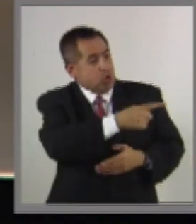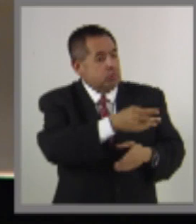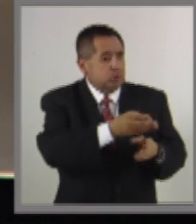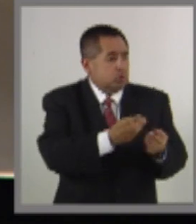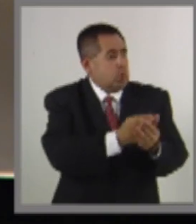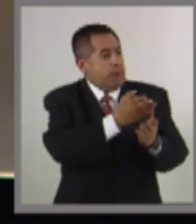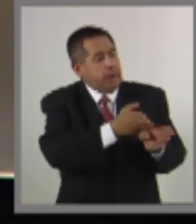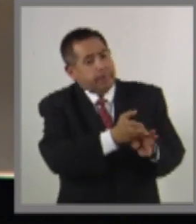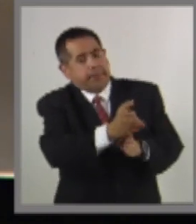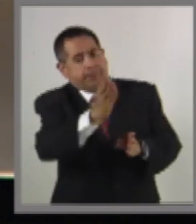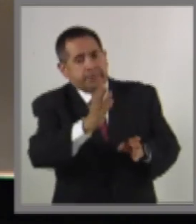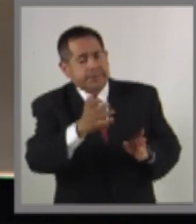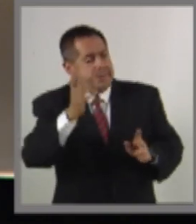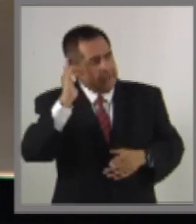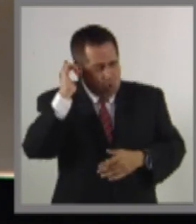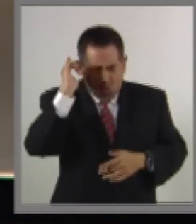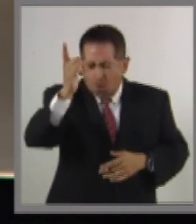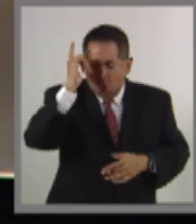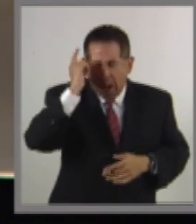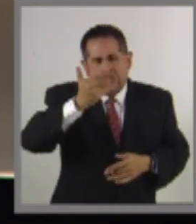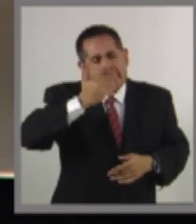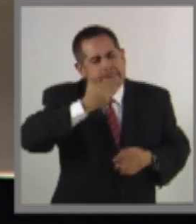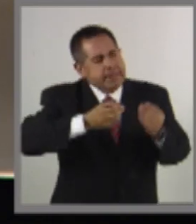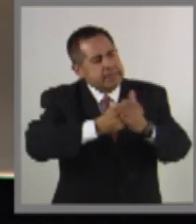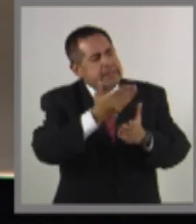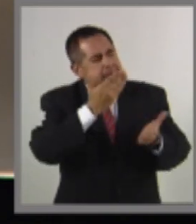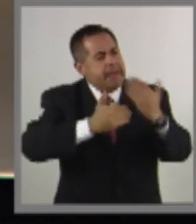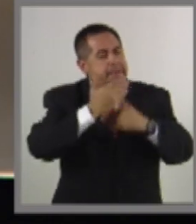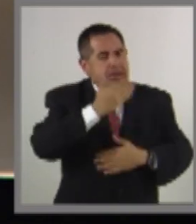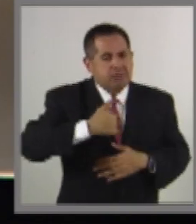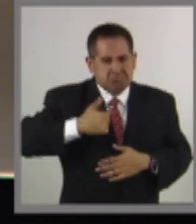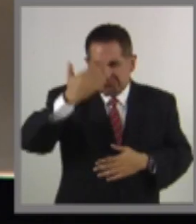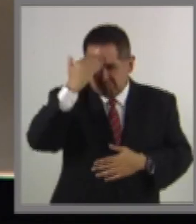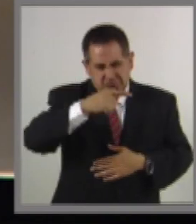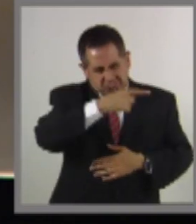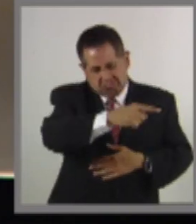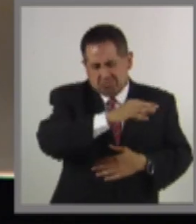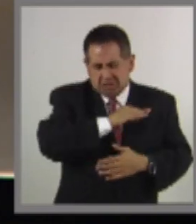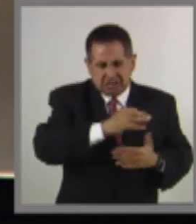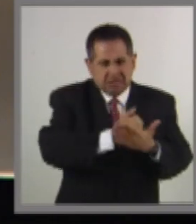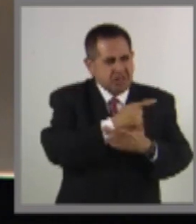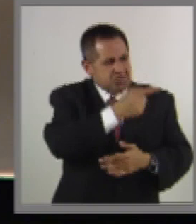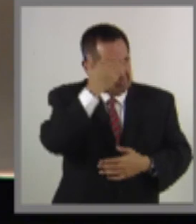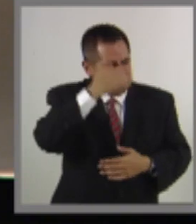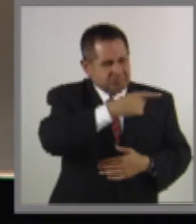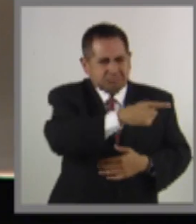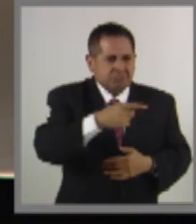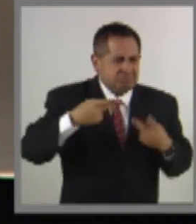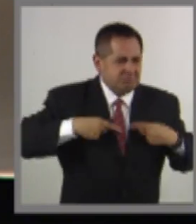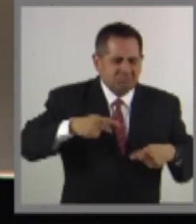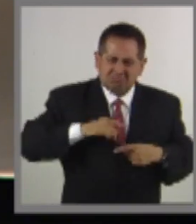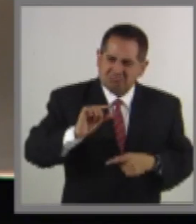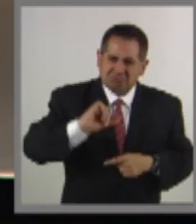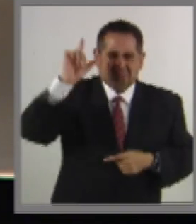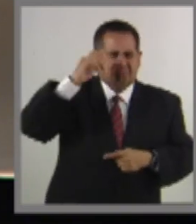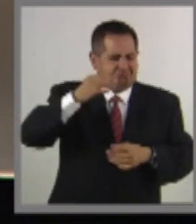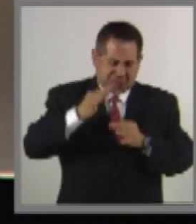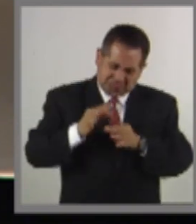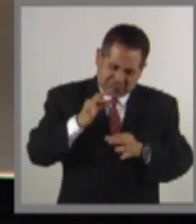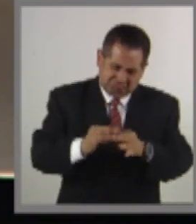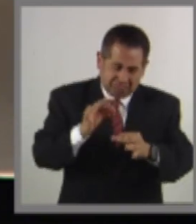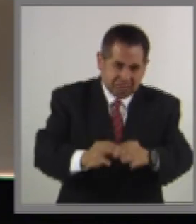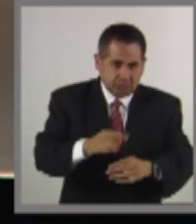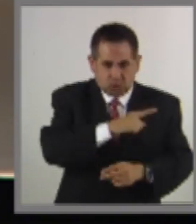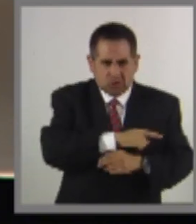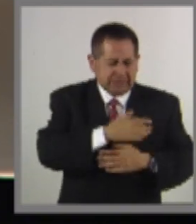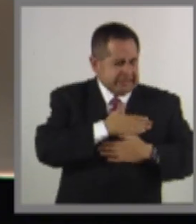nuevo camino, le deseo el mayor de los éxitos. Sé que lo hará porque es una persona muy disciplinada y que se entrega a